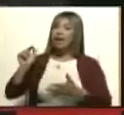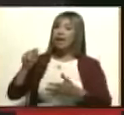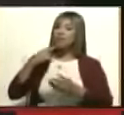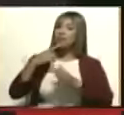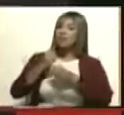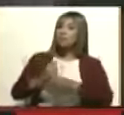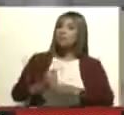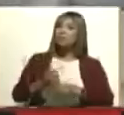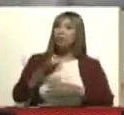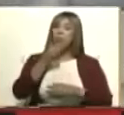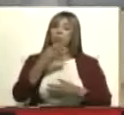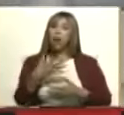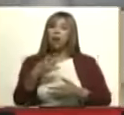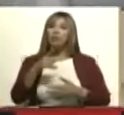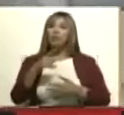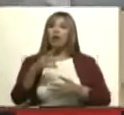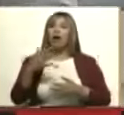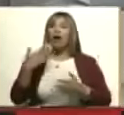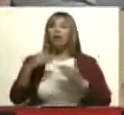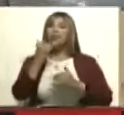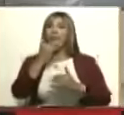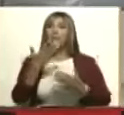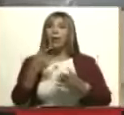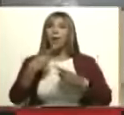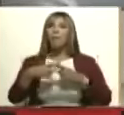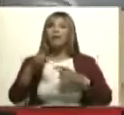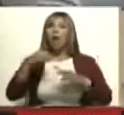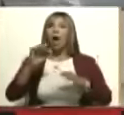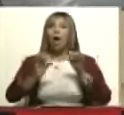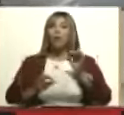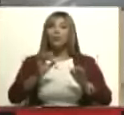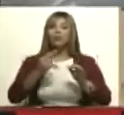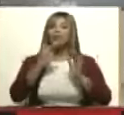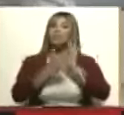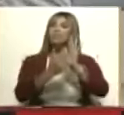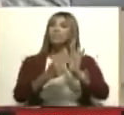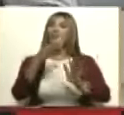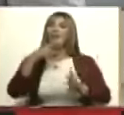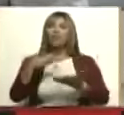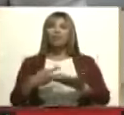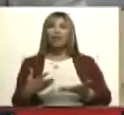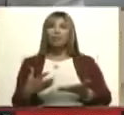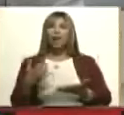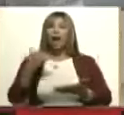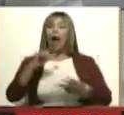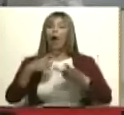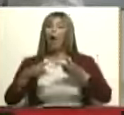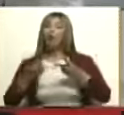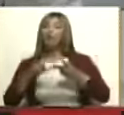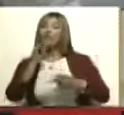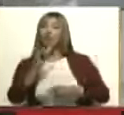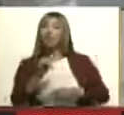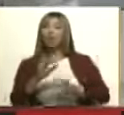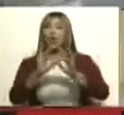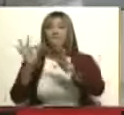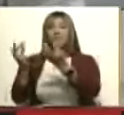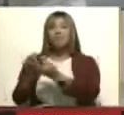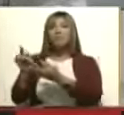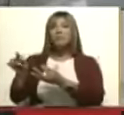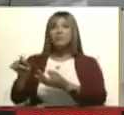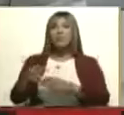Ellos están esperanzados porque ellos dicen, bueno, ya ocurrió lo que pasó, pero por lo menos que haya justicia, que se diga la verdad. Hay otro detalle. Los